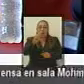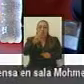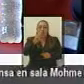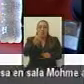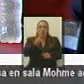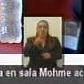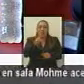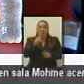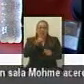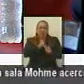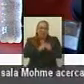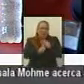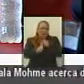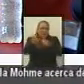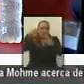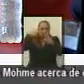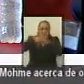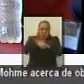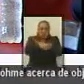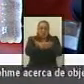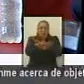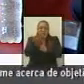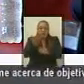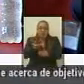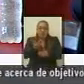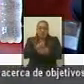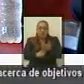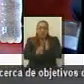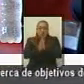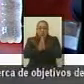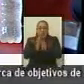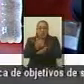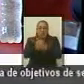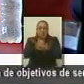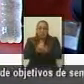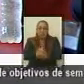de la patria, a pedir ayuda,